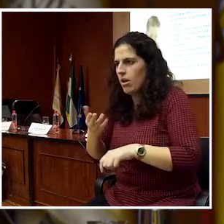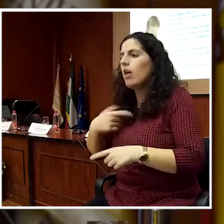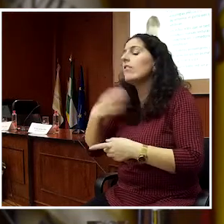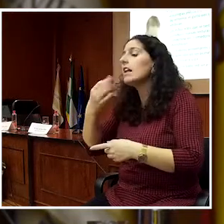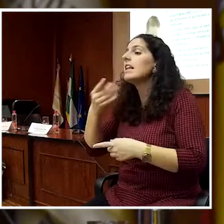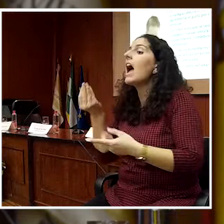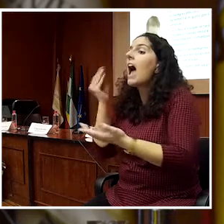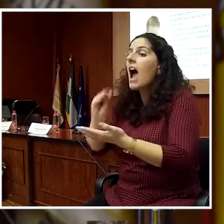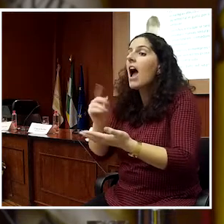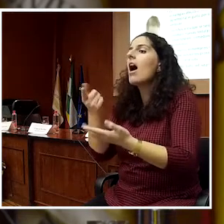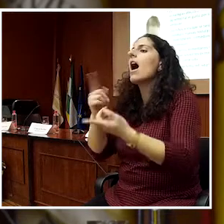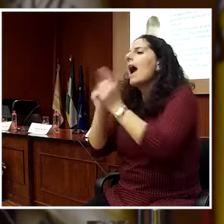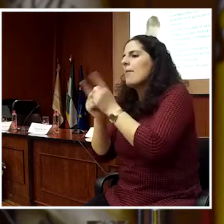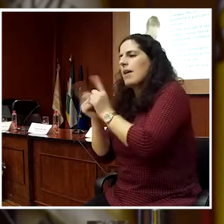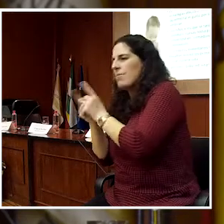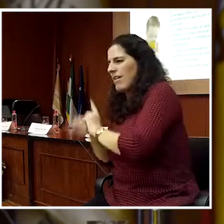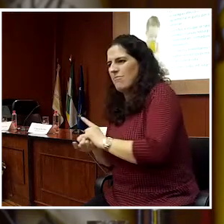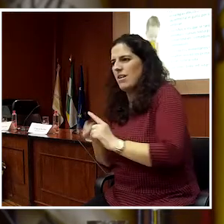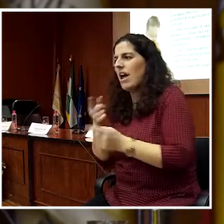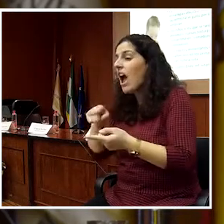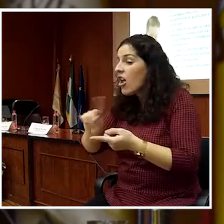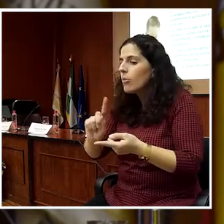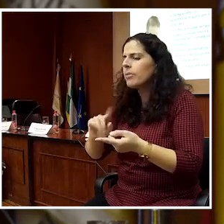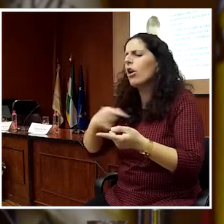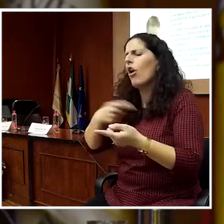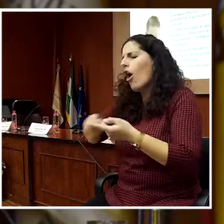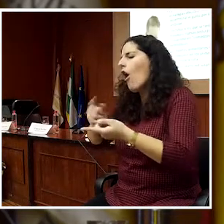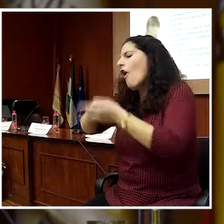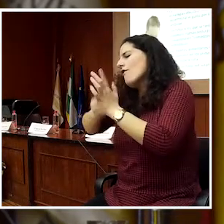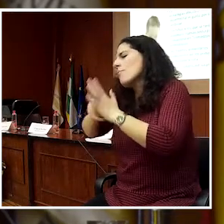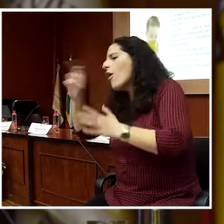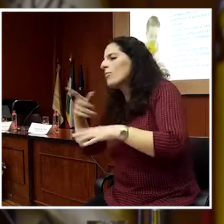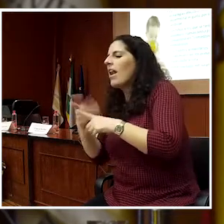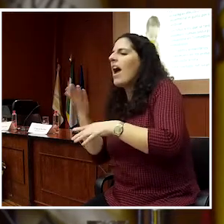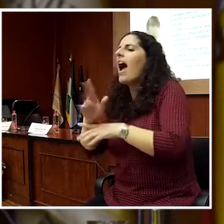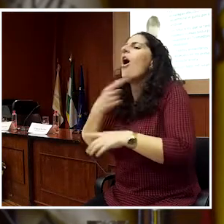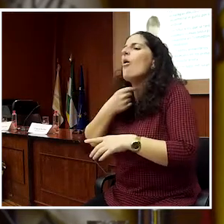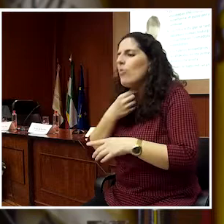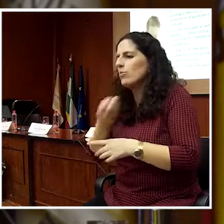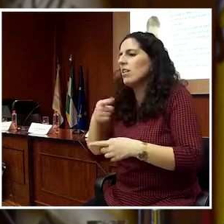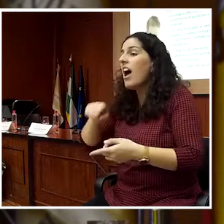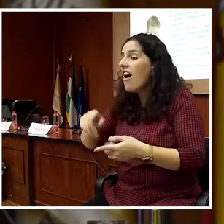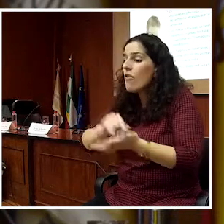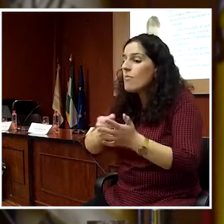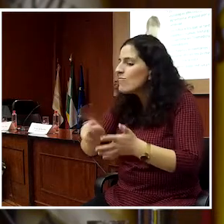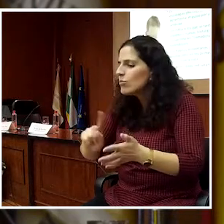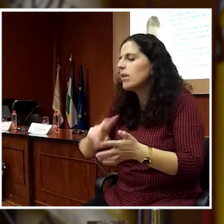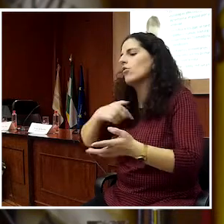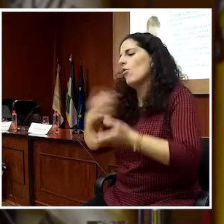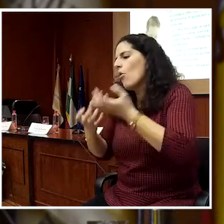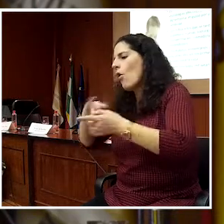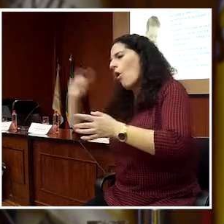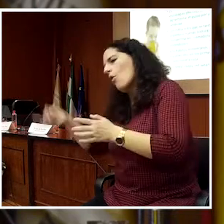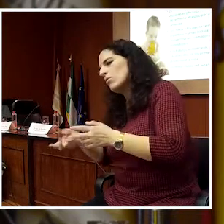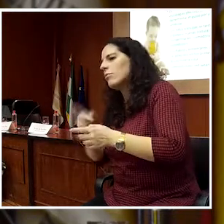variar continuamente la alimentación y establecer estrategias de repetición, de exposición repetida, para que los niños finalmente, a lo mejor no con 2